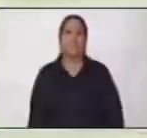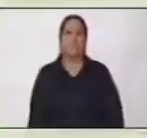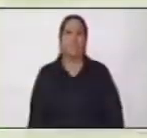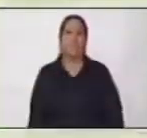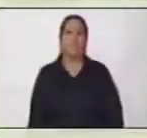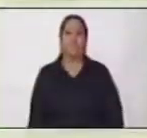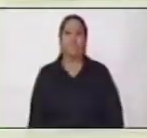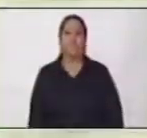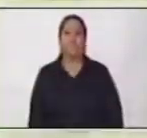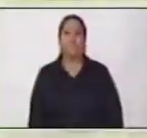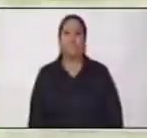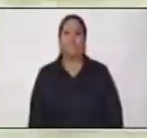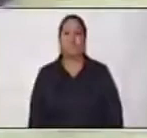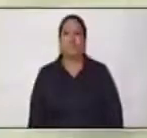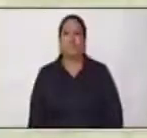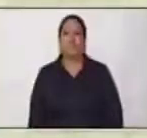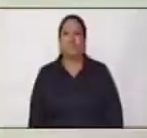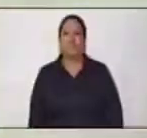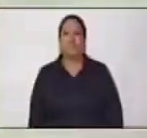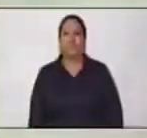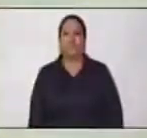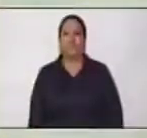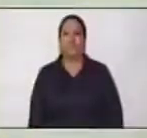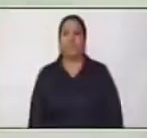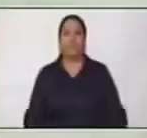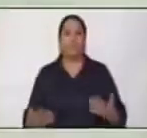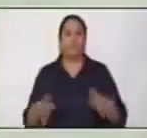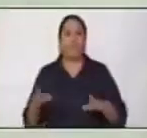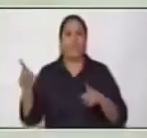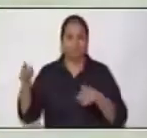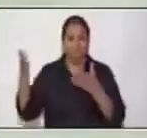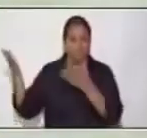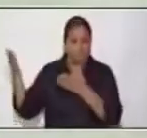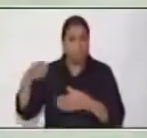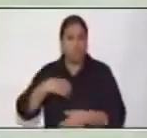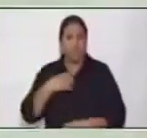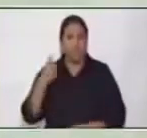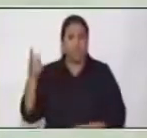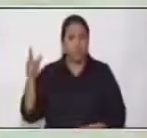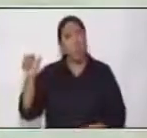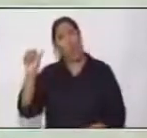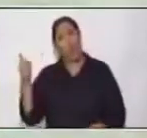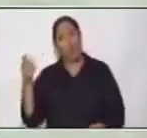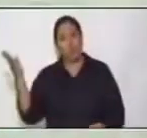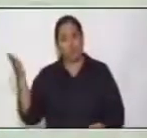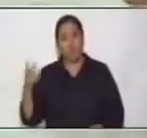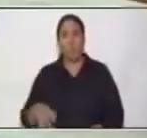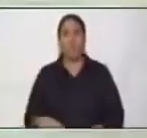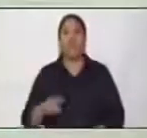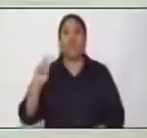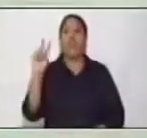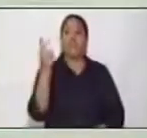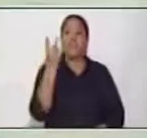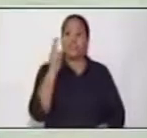Ahí estamos. Sí. Ahí está. Ahora sería tu turno. Tú vas a hacer las otras. Bien, el segundo modelo